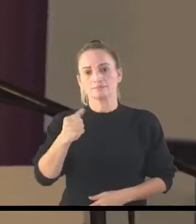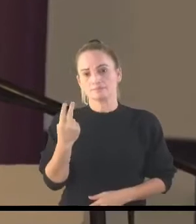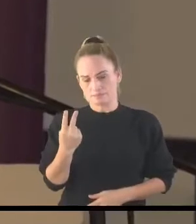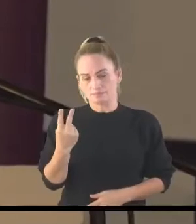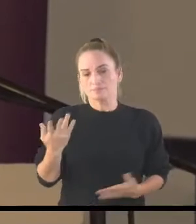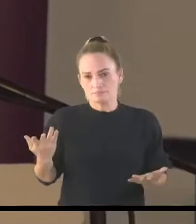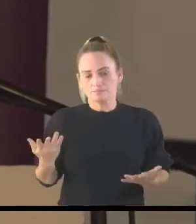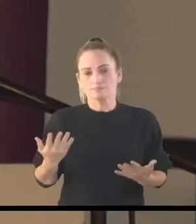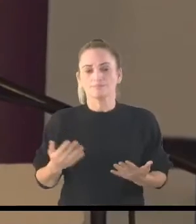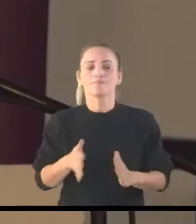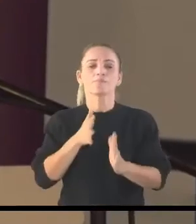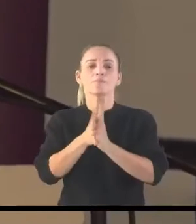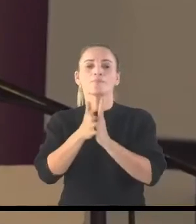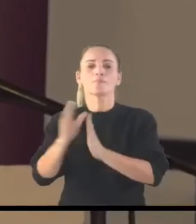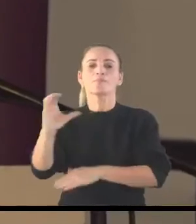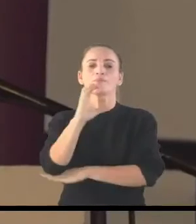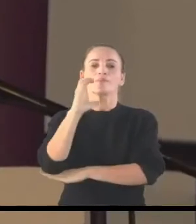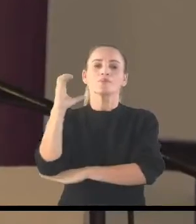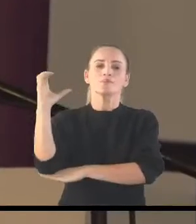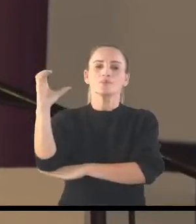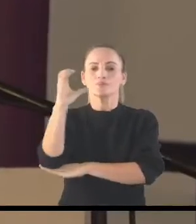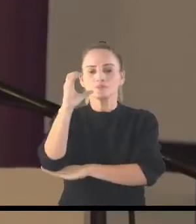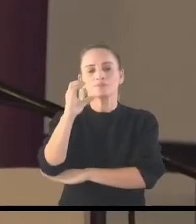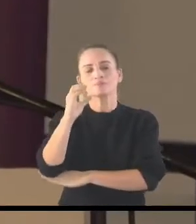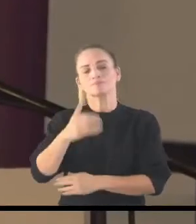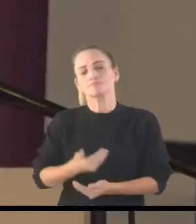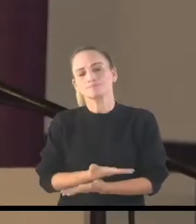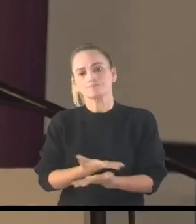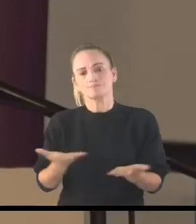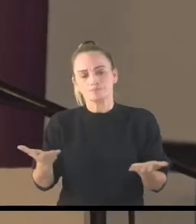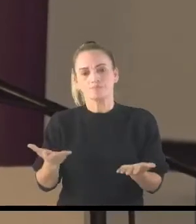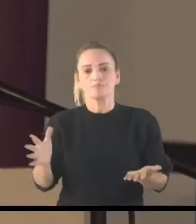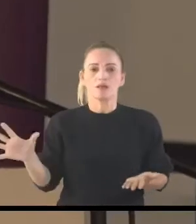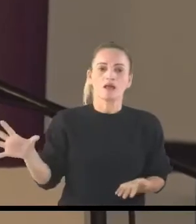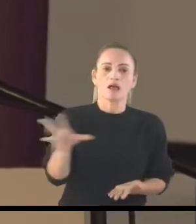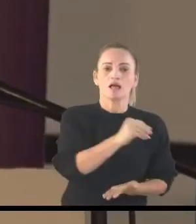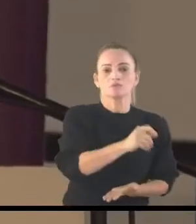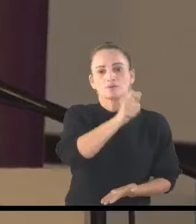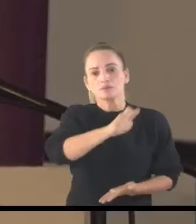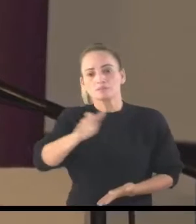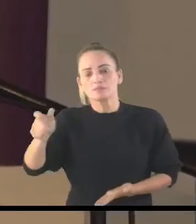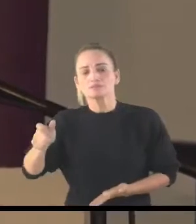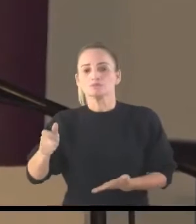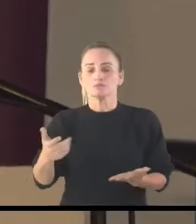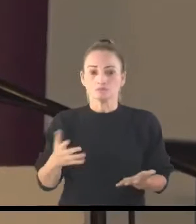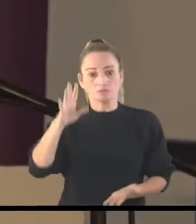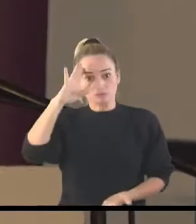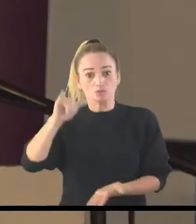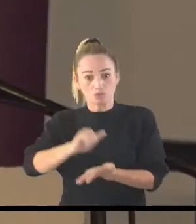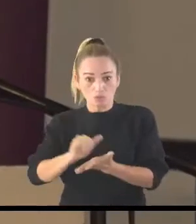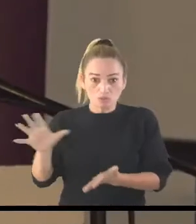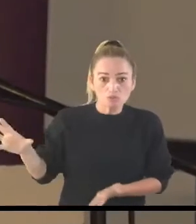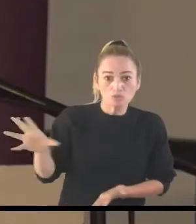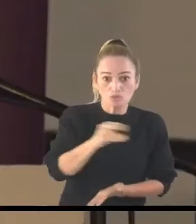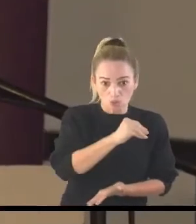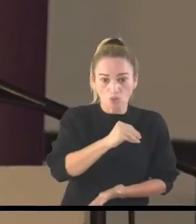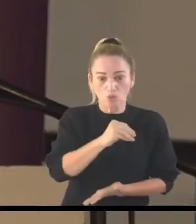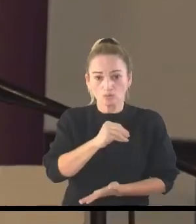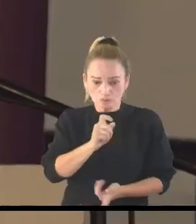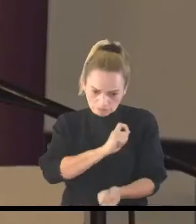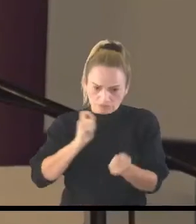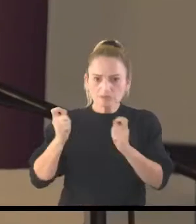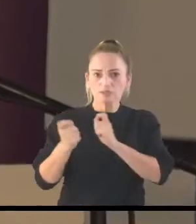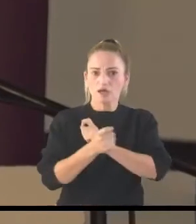pues nada, decirle a Colombia, decirle a todas las personas, porque creo que todos podemos ser agentes